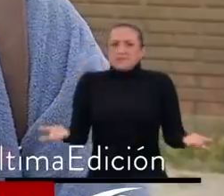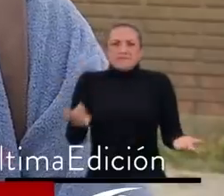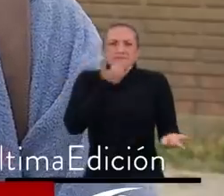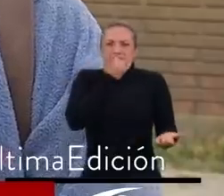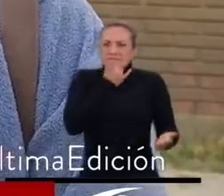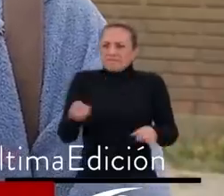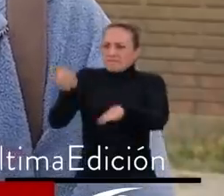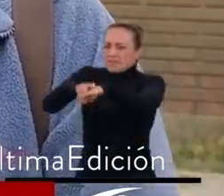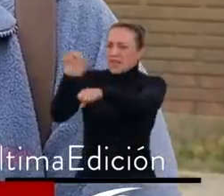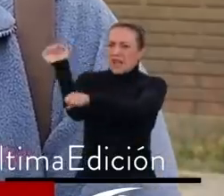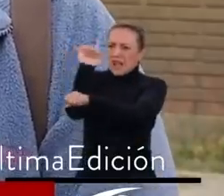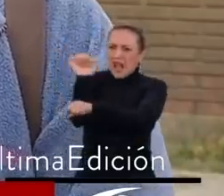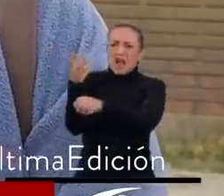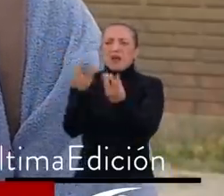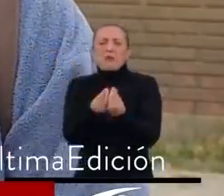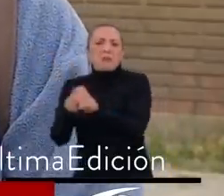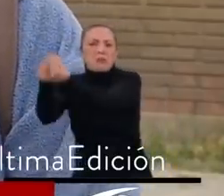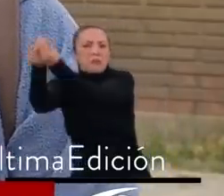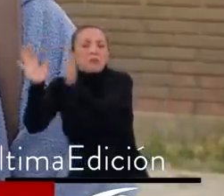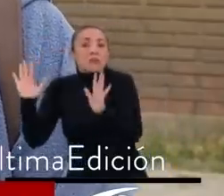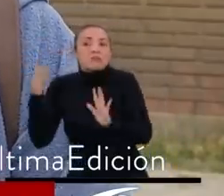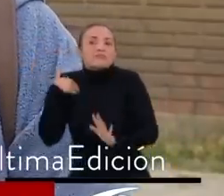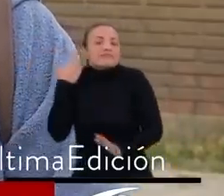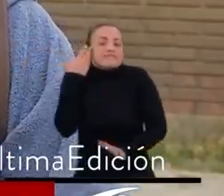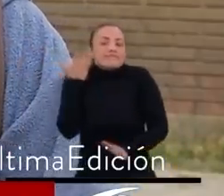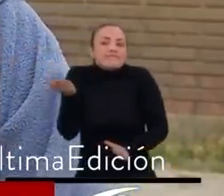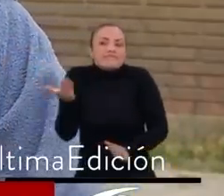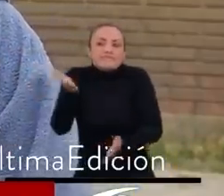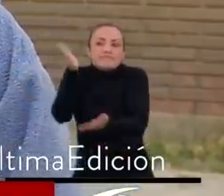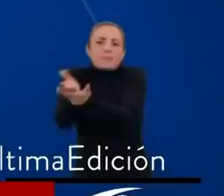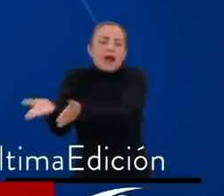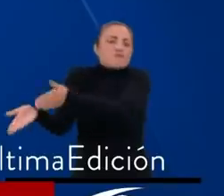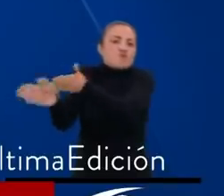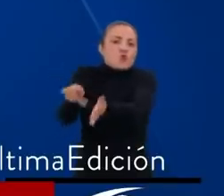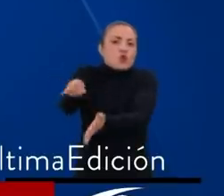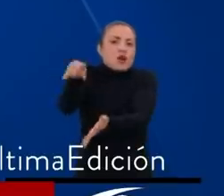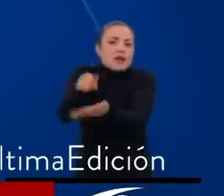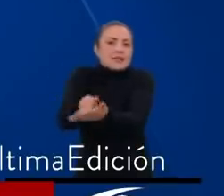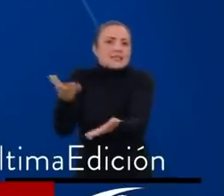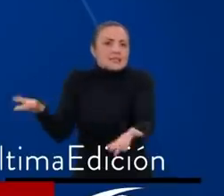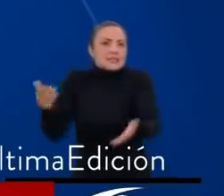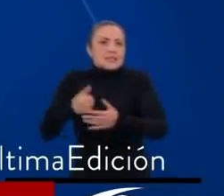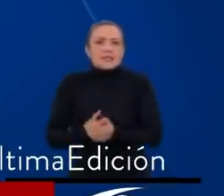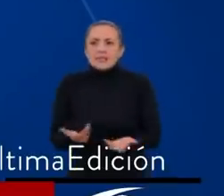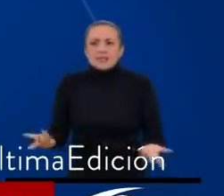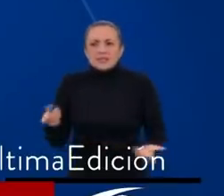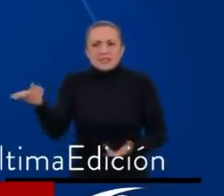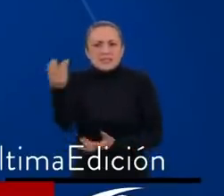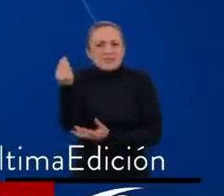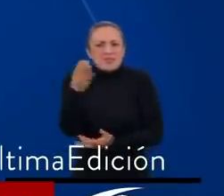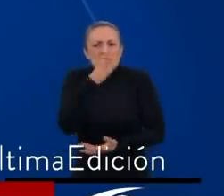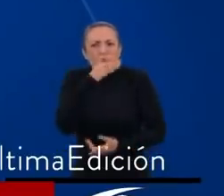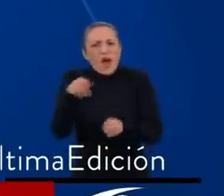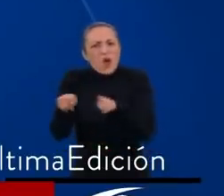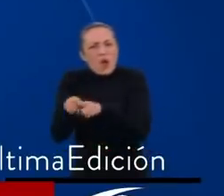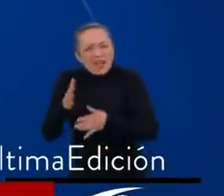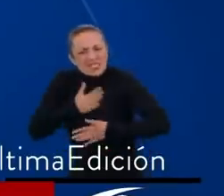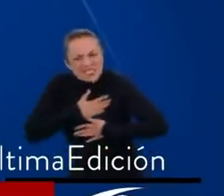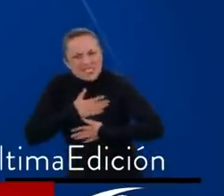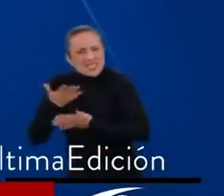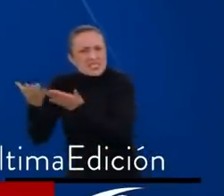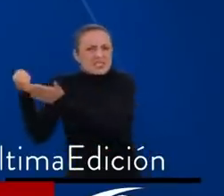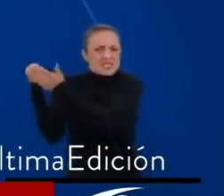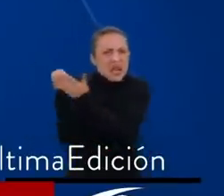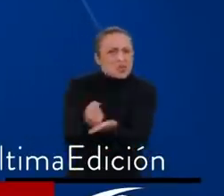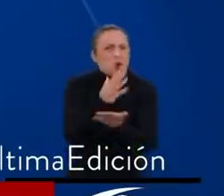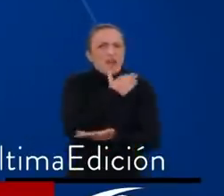carro. Simplemente sé que se me mató ahí en ese accidente. Que no tienen corazón, en vez de quedarse ayudándola